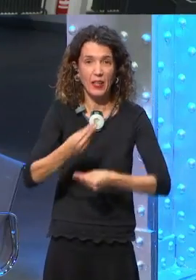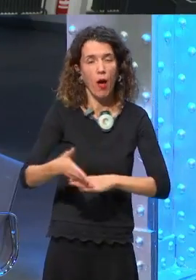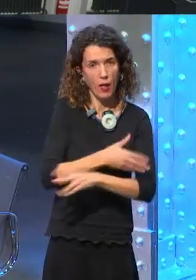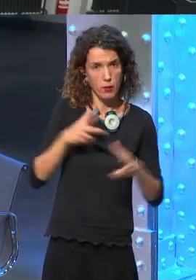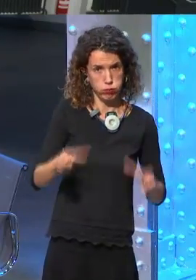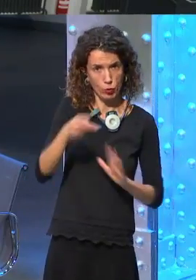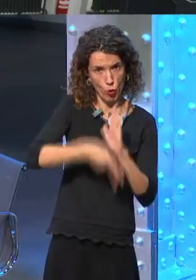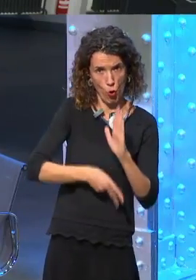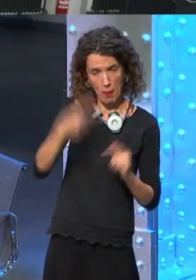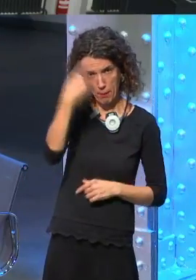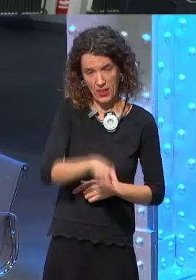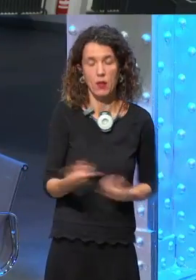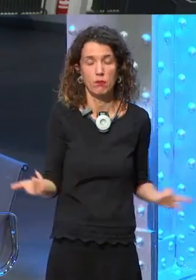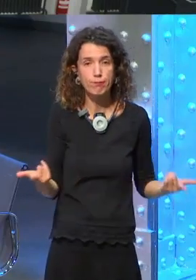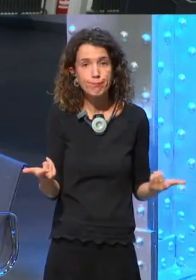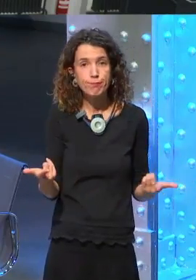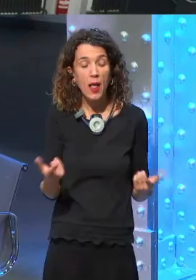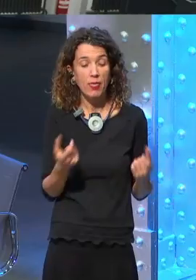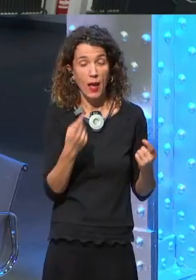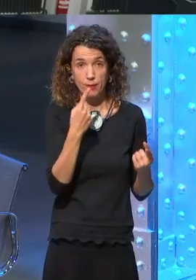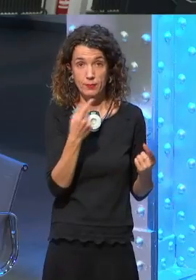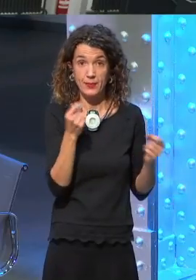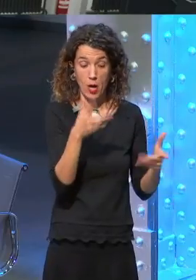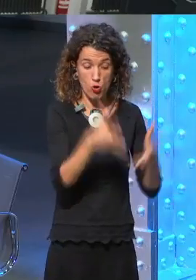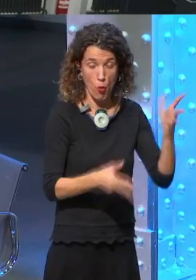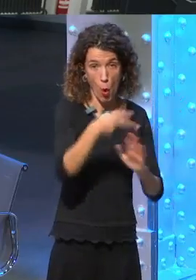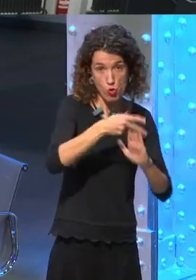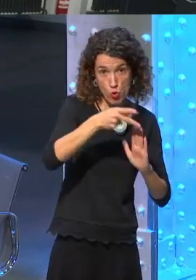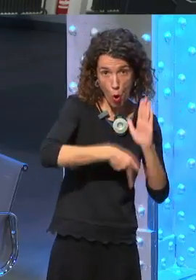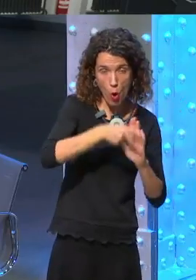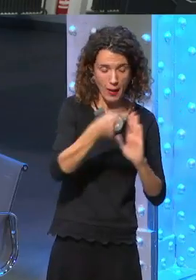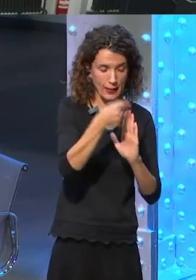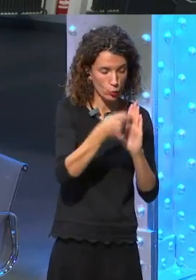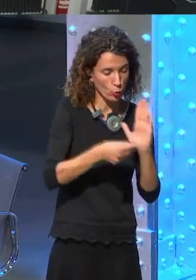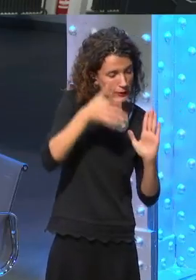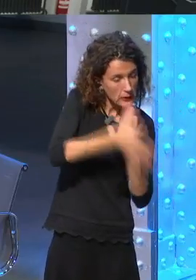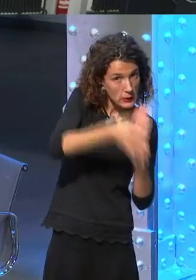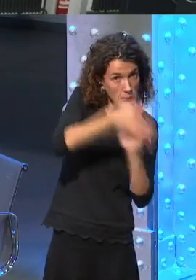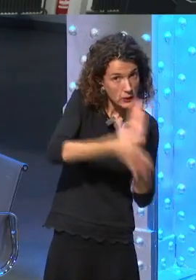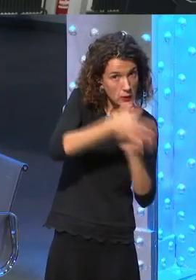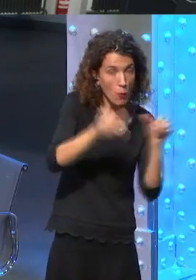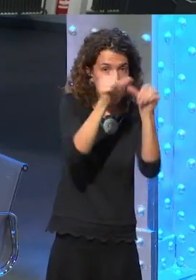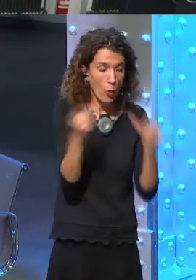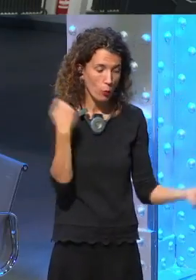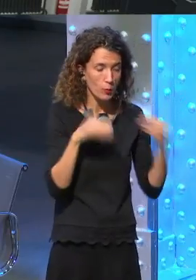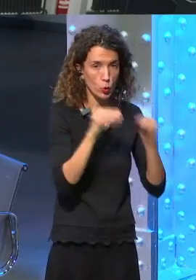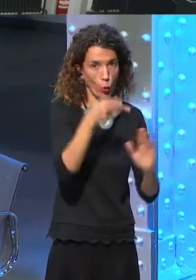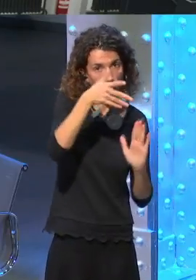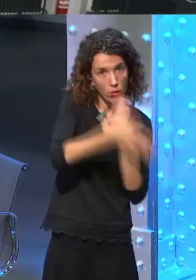llevar la intuición y trasladarla al robot y darle unas instrucciones y unos modos de